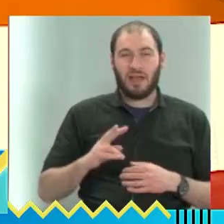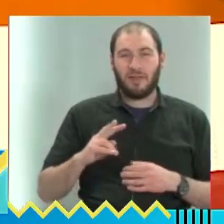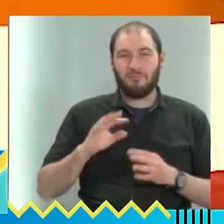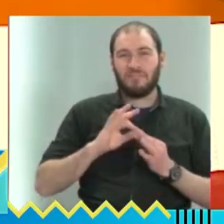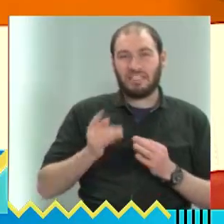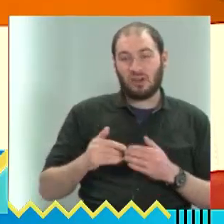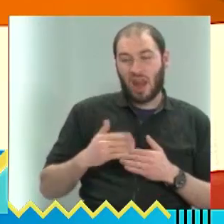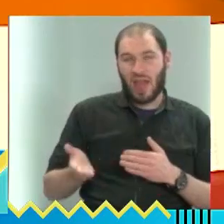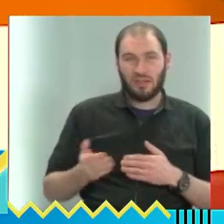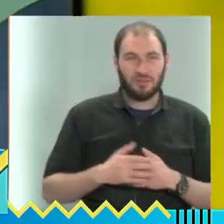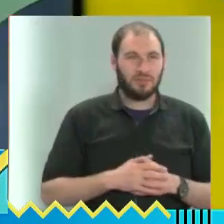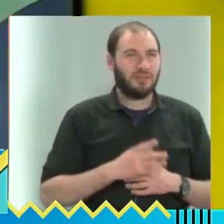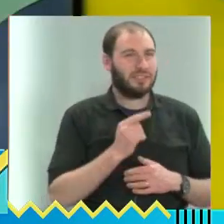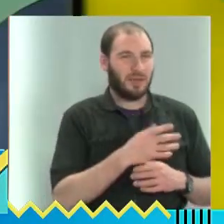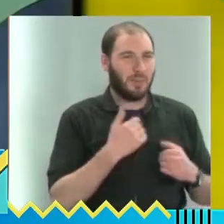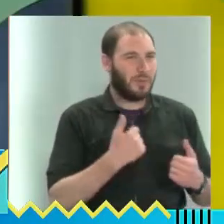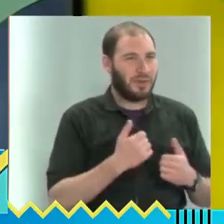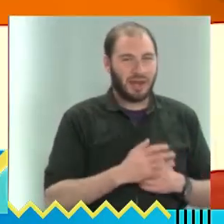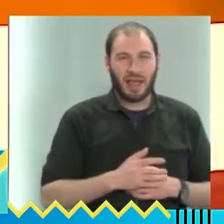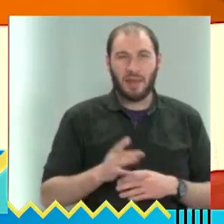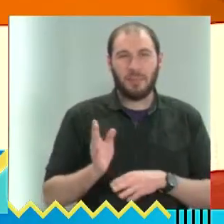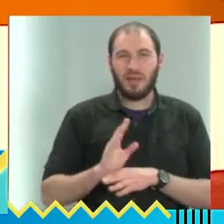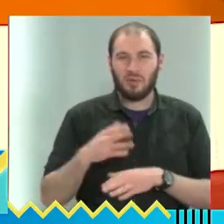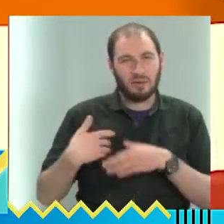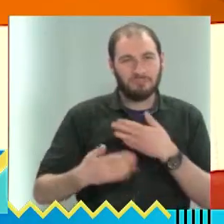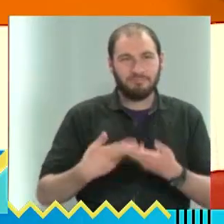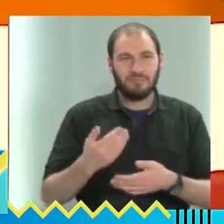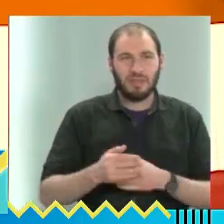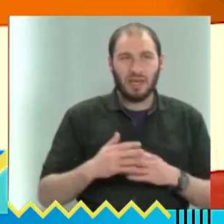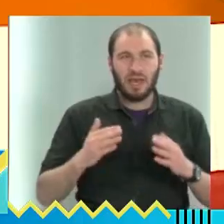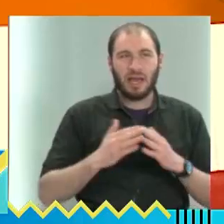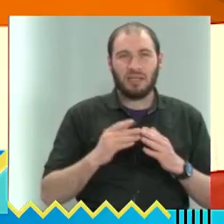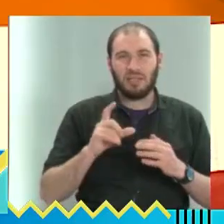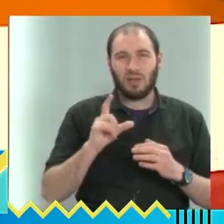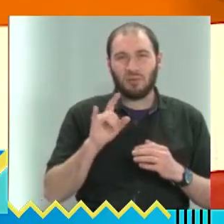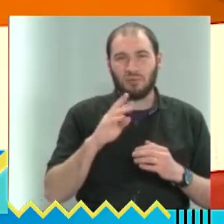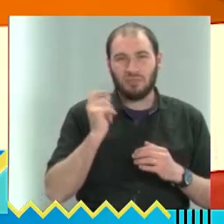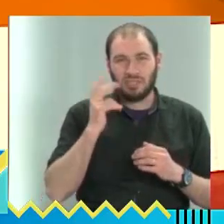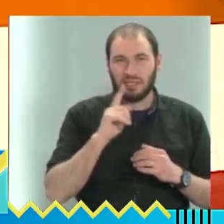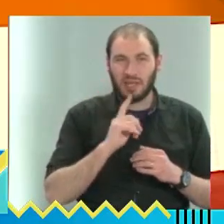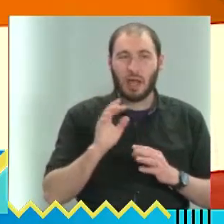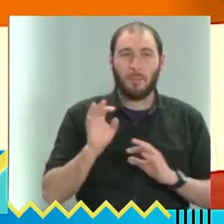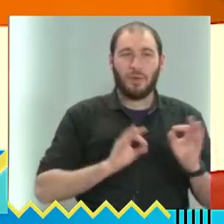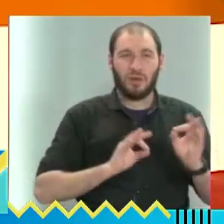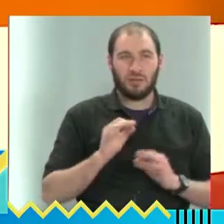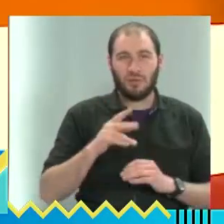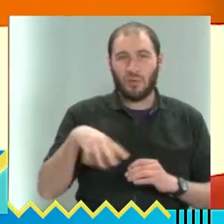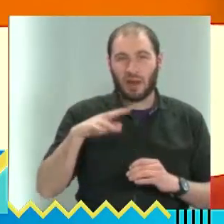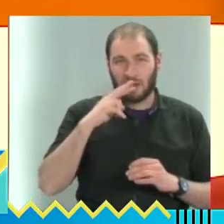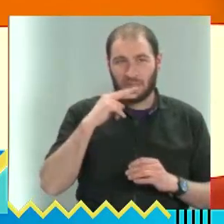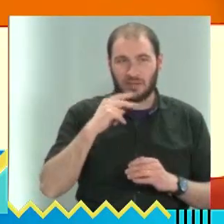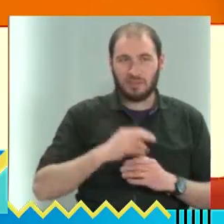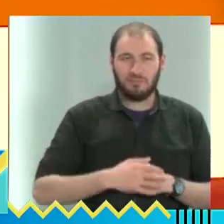de al lado. El vecino de al lado es buenísimo. Es una película que se desarrolla en la Casa Cruchet, que fue un proyecto en La Plata,